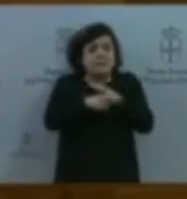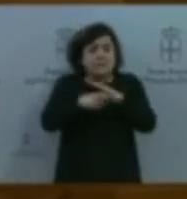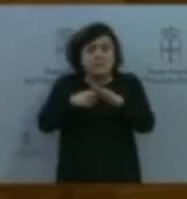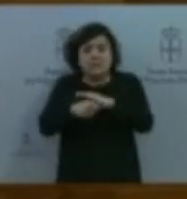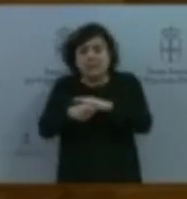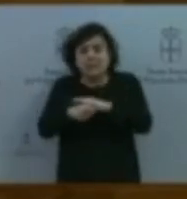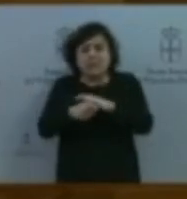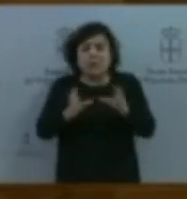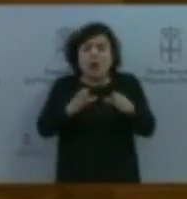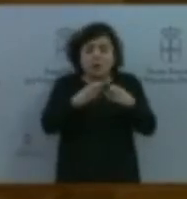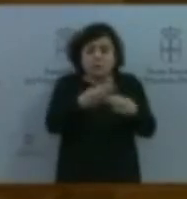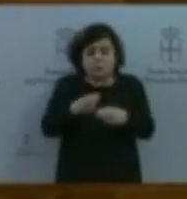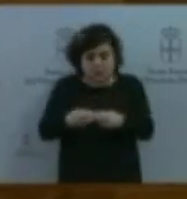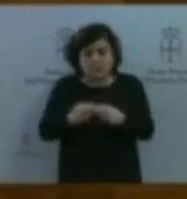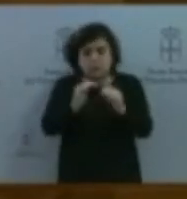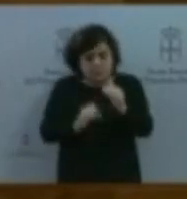En